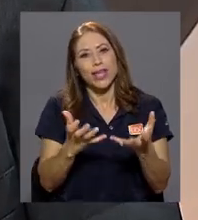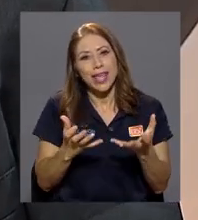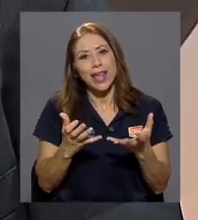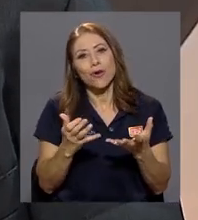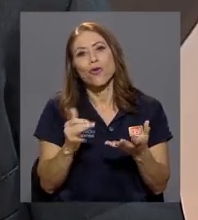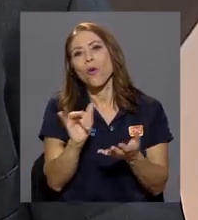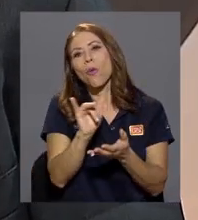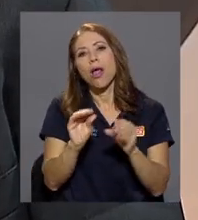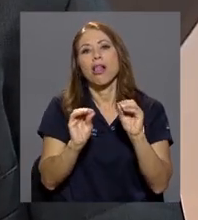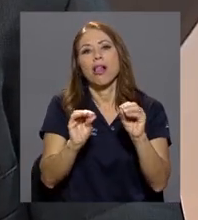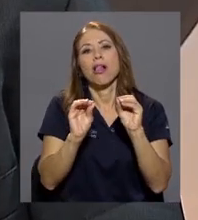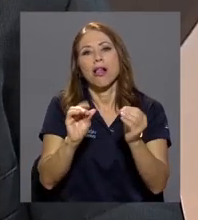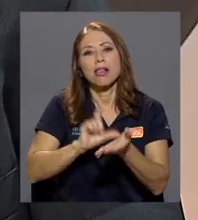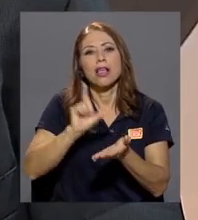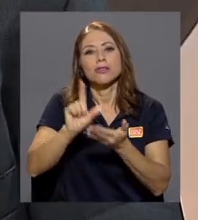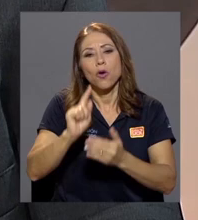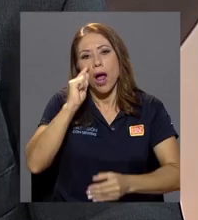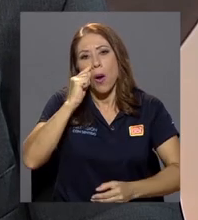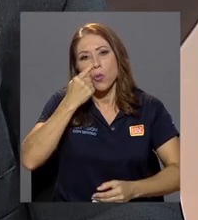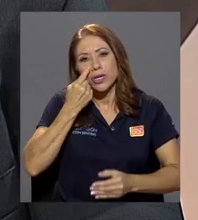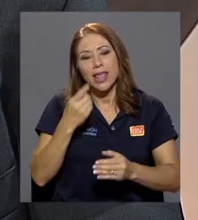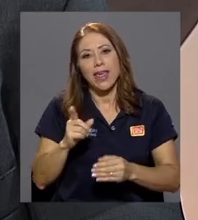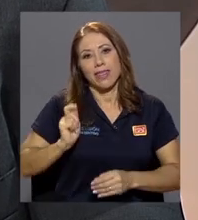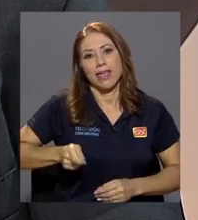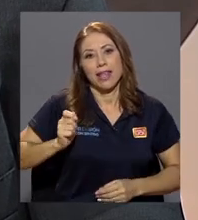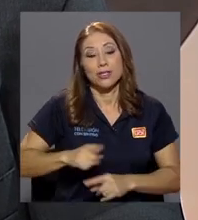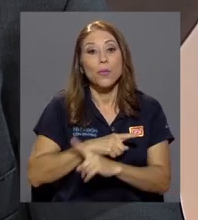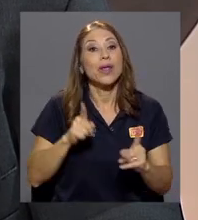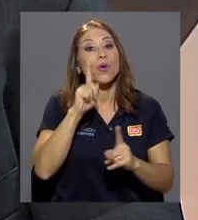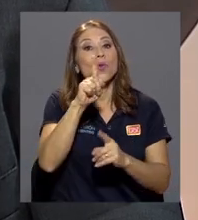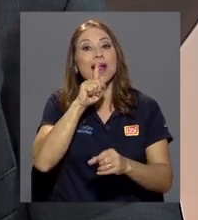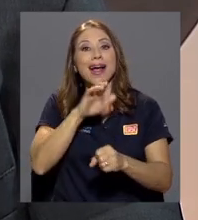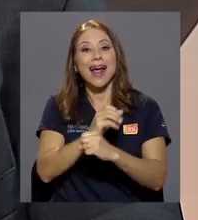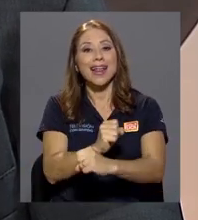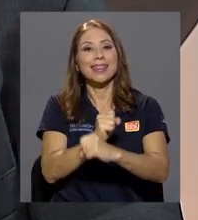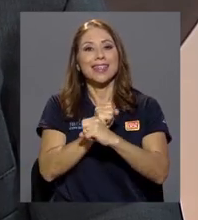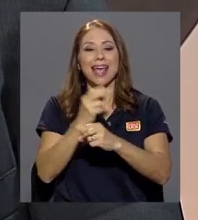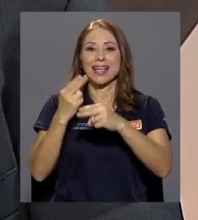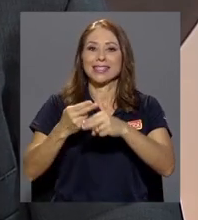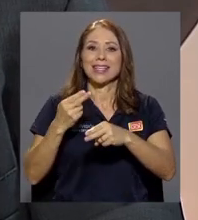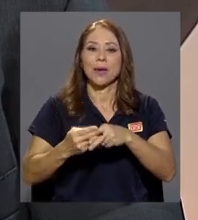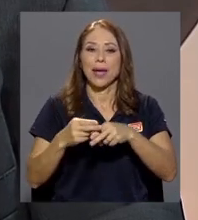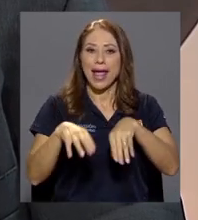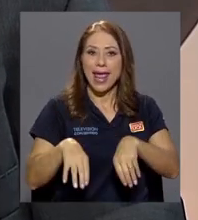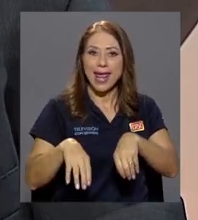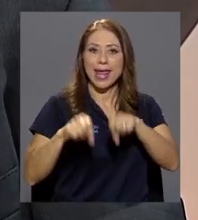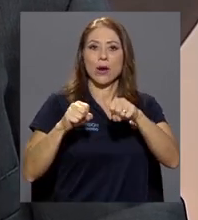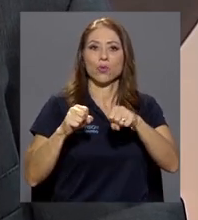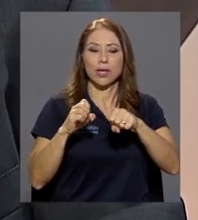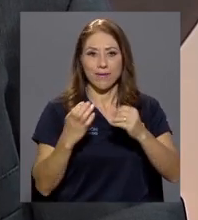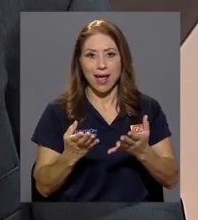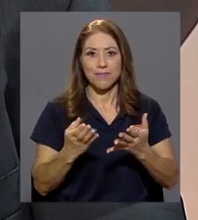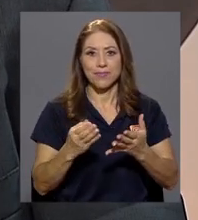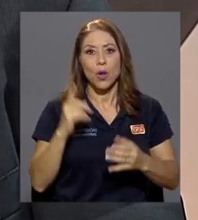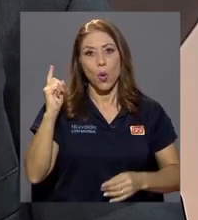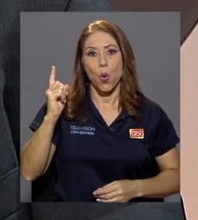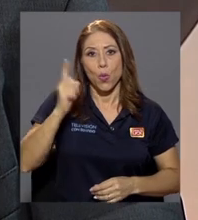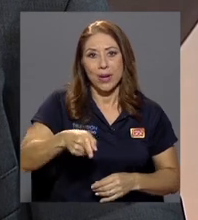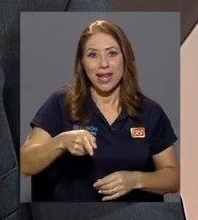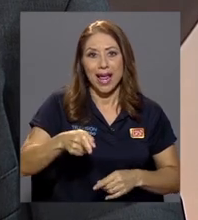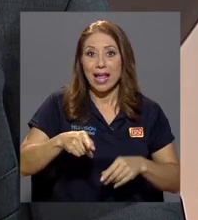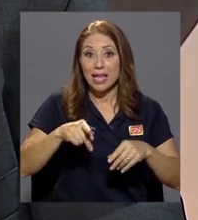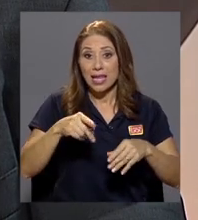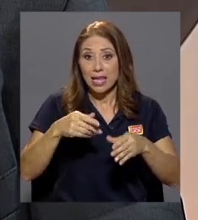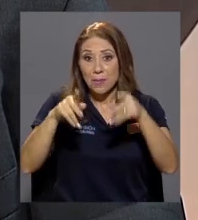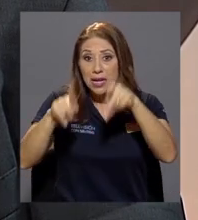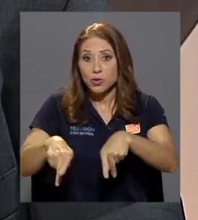una lección aburrida de derecho pero hay una garantía que es la denominada garantía ejecutiva que obliga a que no se